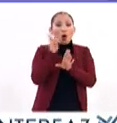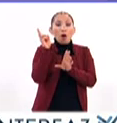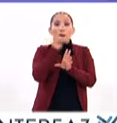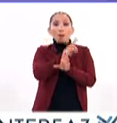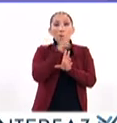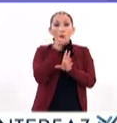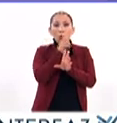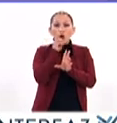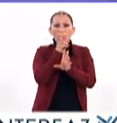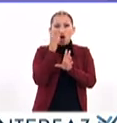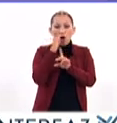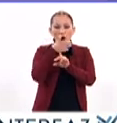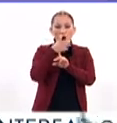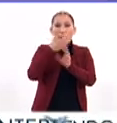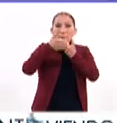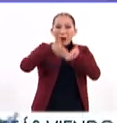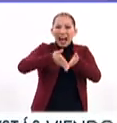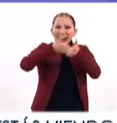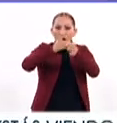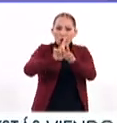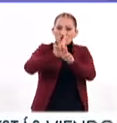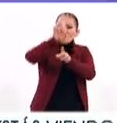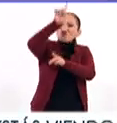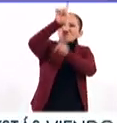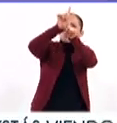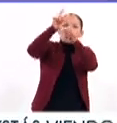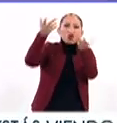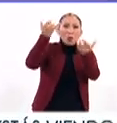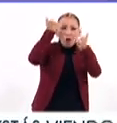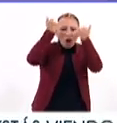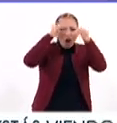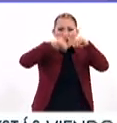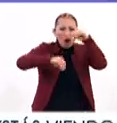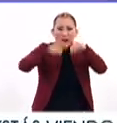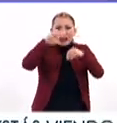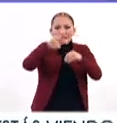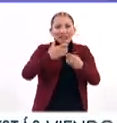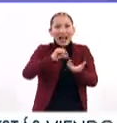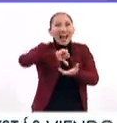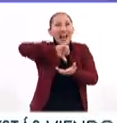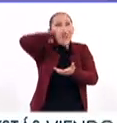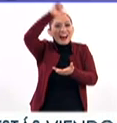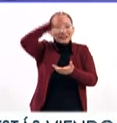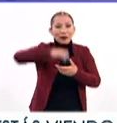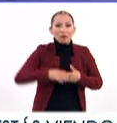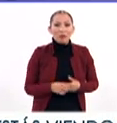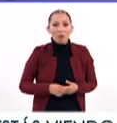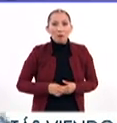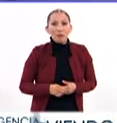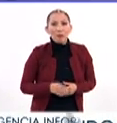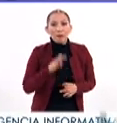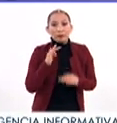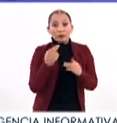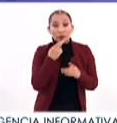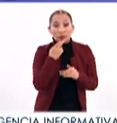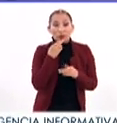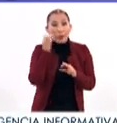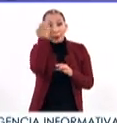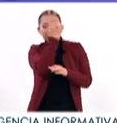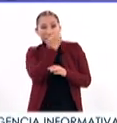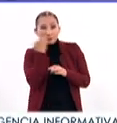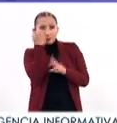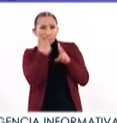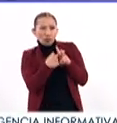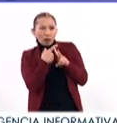de un barco. ¿Qué es la magia ingenieril que usted le puso Pues a estas es astas banderas? Toda una función